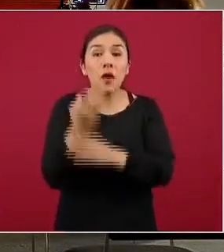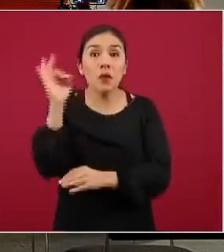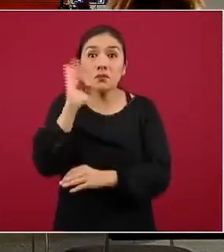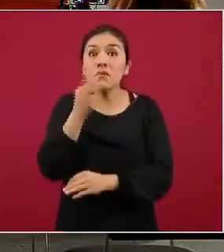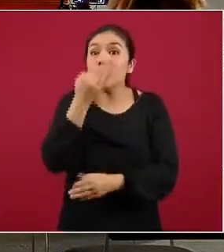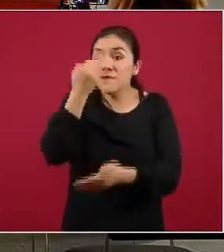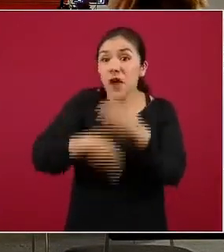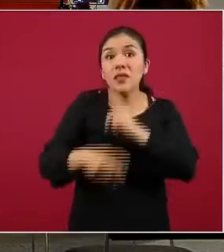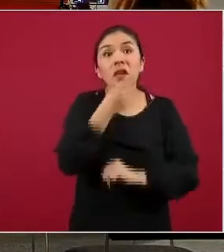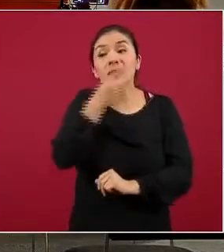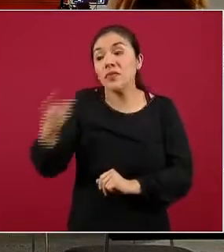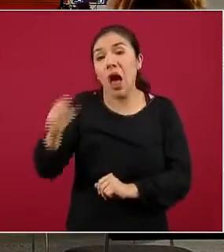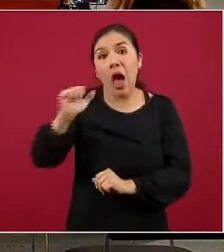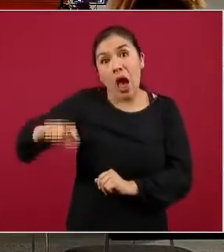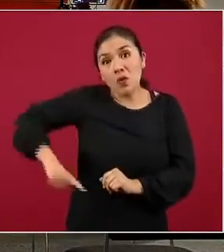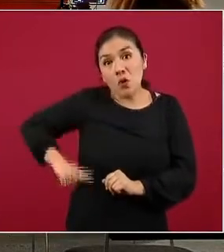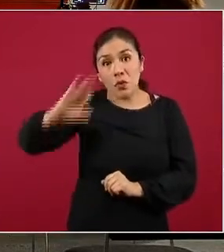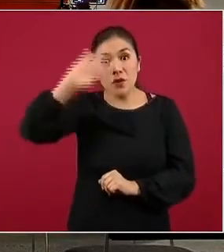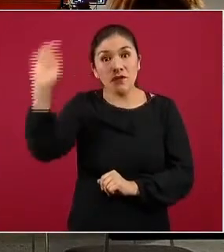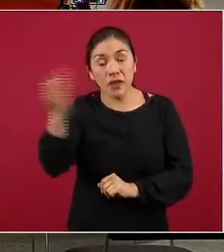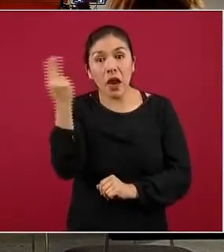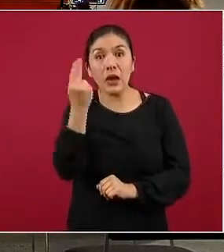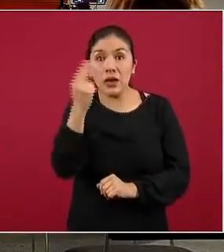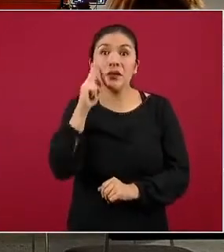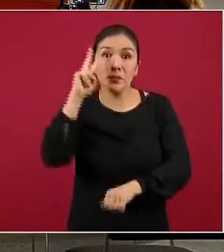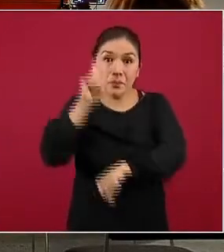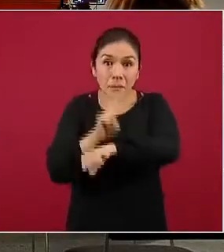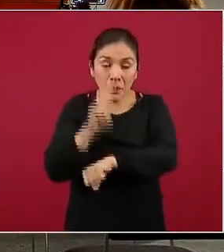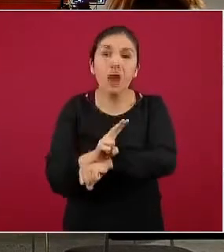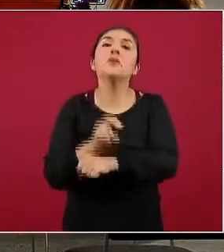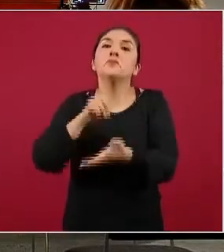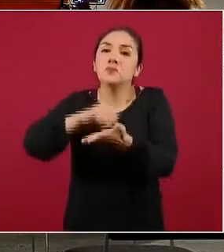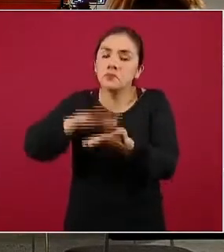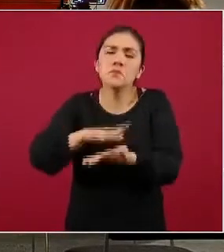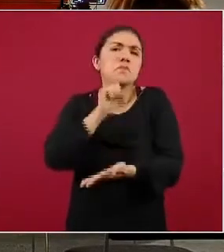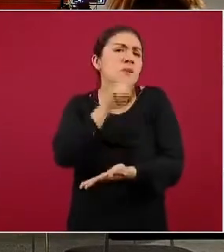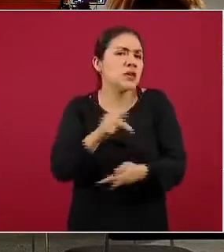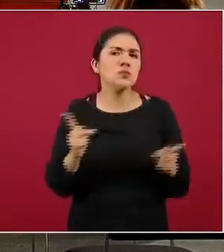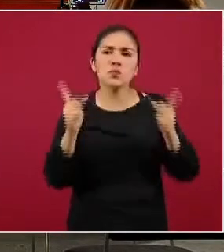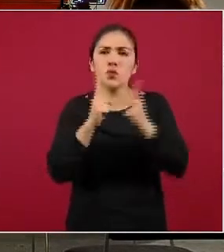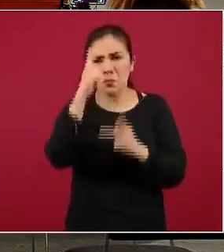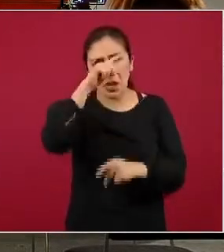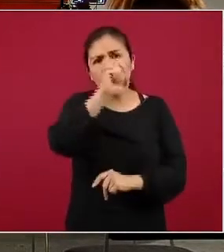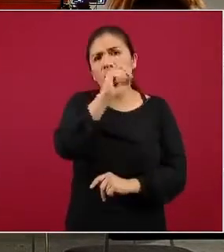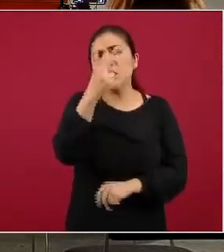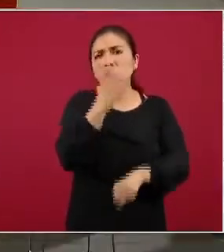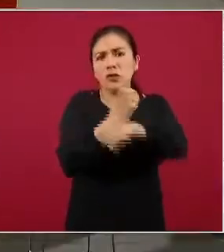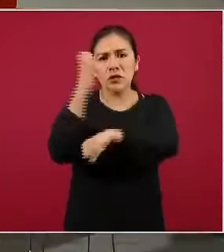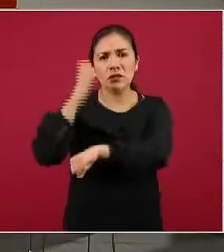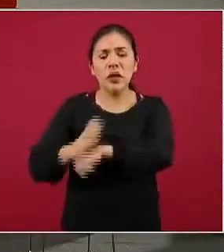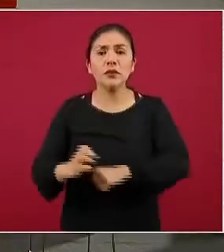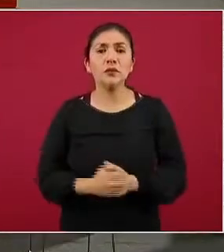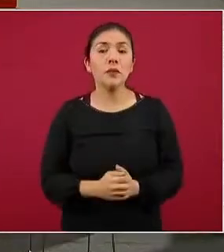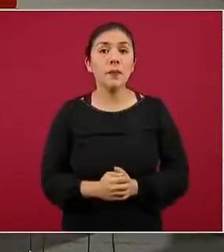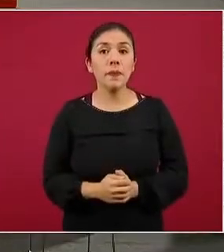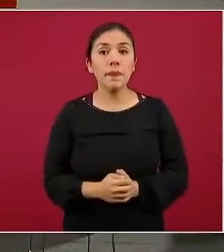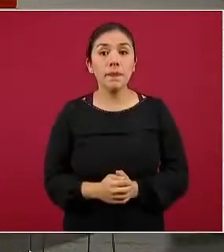hayan dado a conocer al gobierno federal y que debiera ser tomada en cuenta. Es la misma dinámica para las 32.